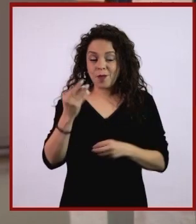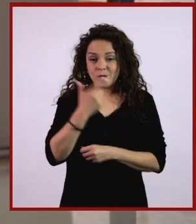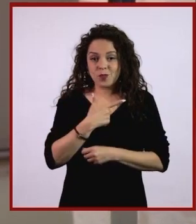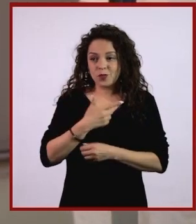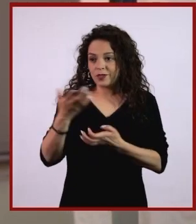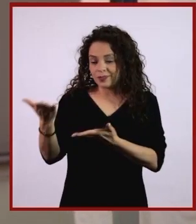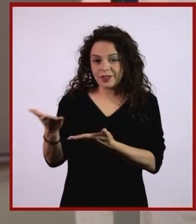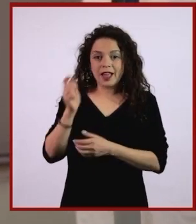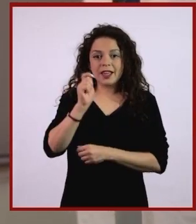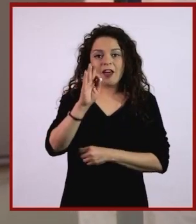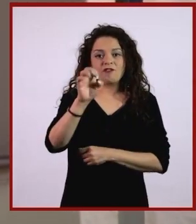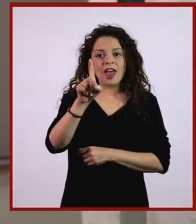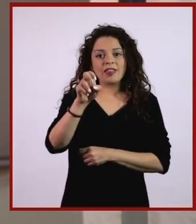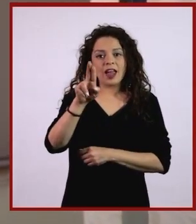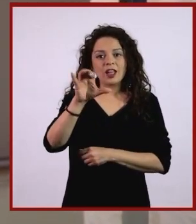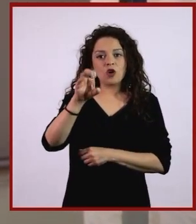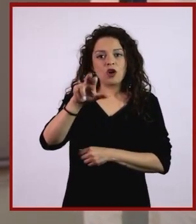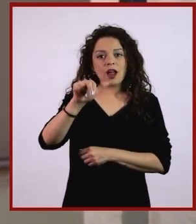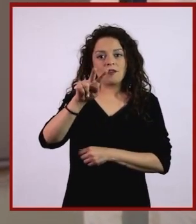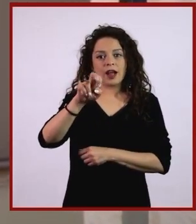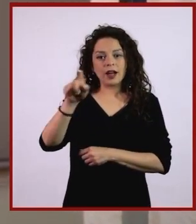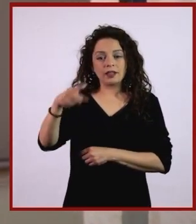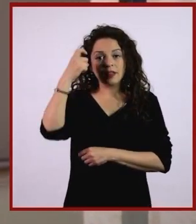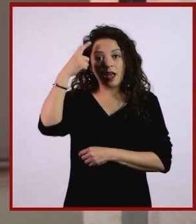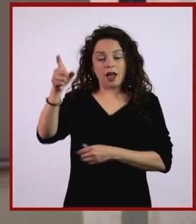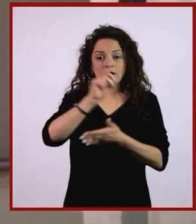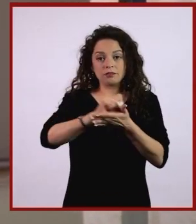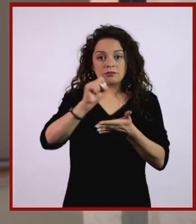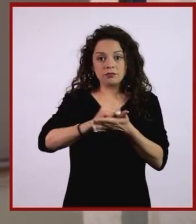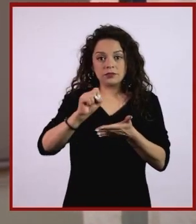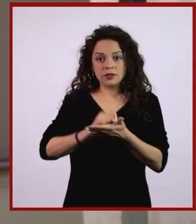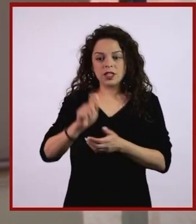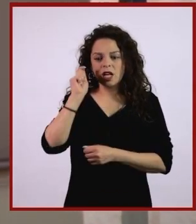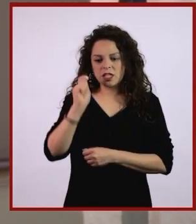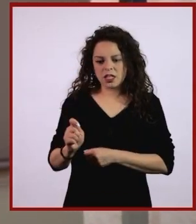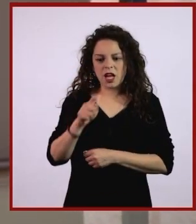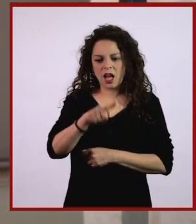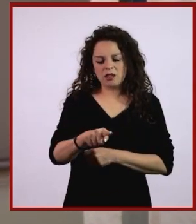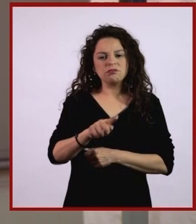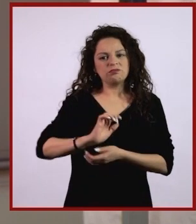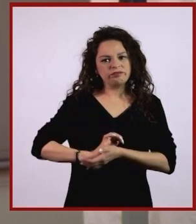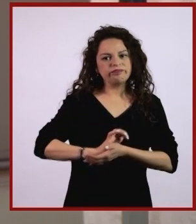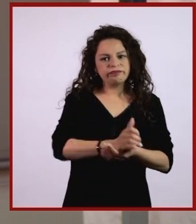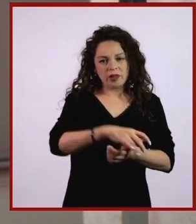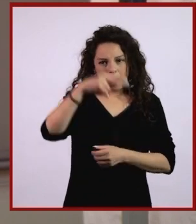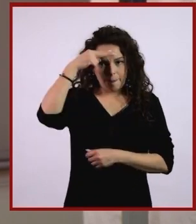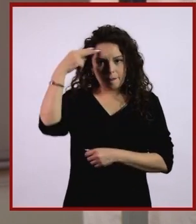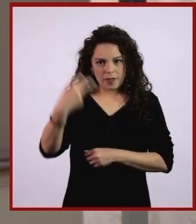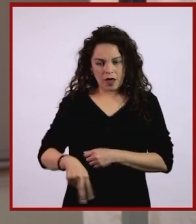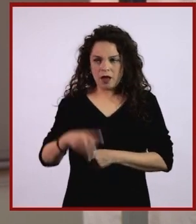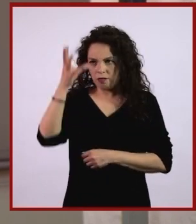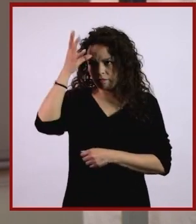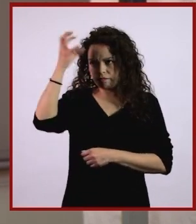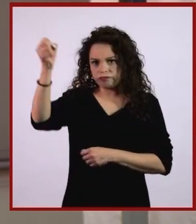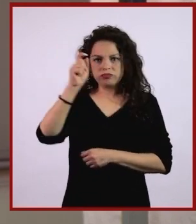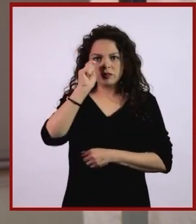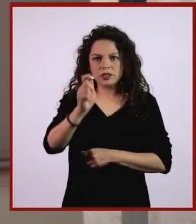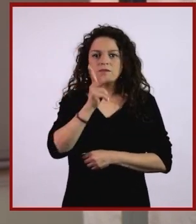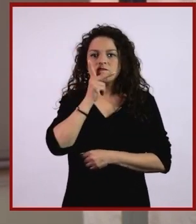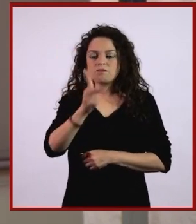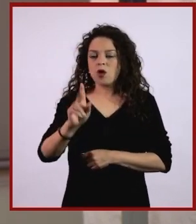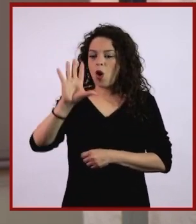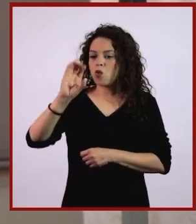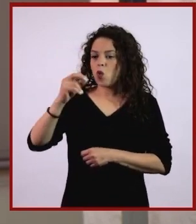estar con el historiador y escritor Federico Navarrete, autor del libro Alfabeto del Racismo Mexicano, con quien platicaremos sobre el término de